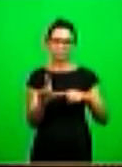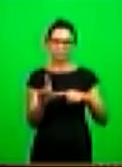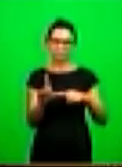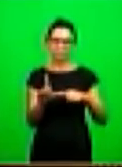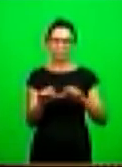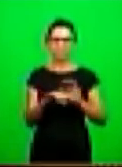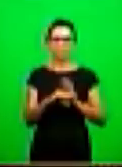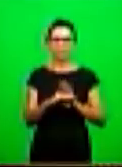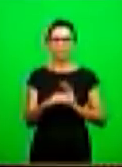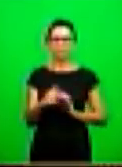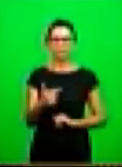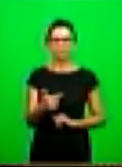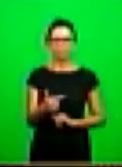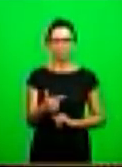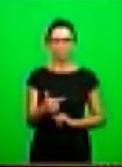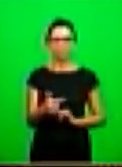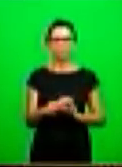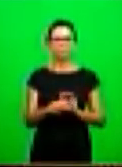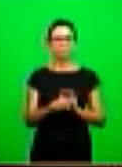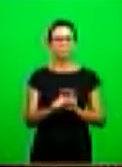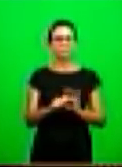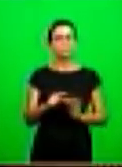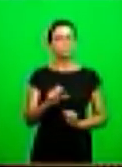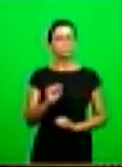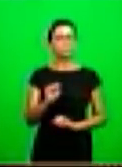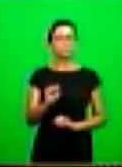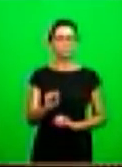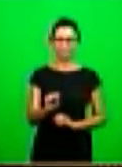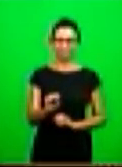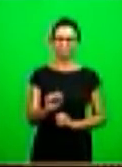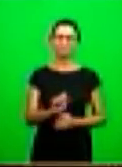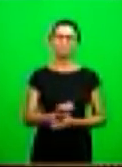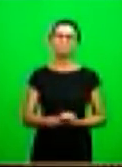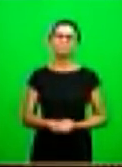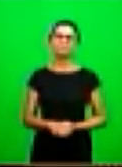Lucas, en el capítulo 2, en el versículo 8.